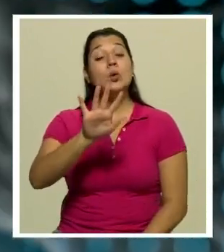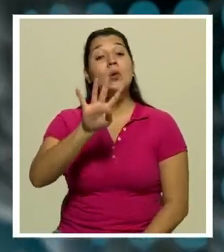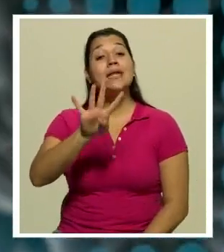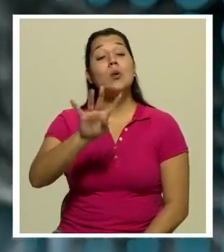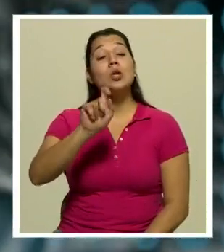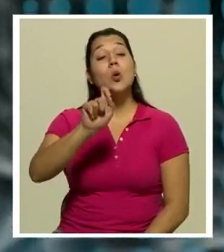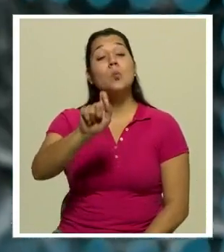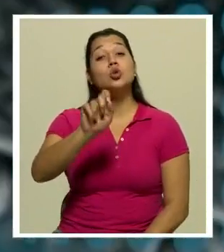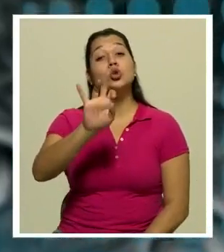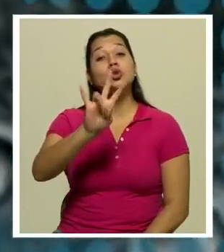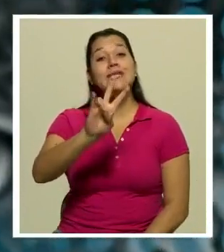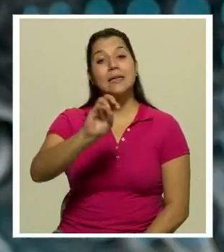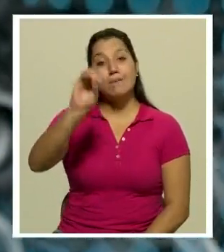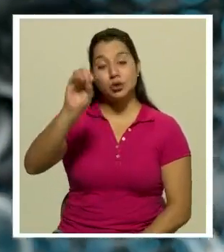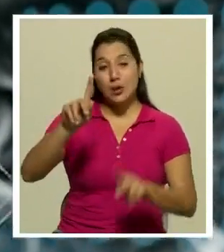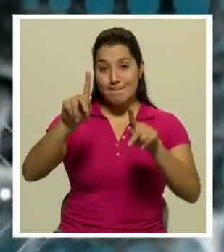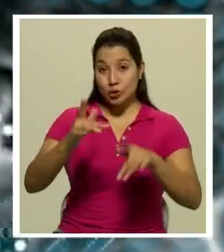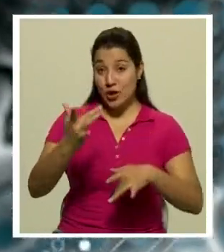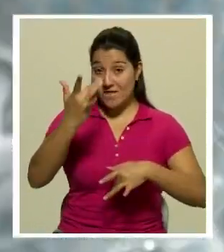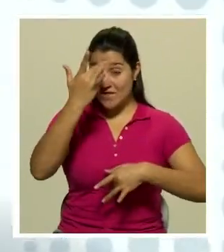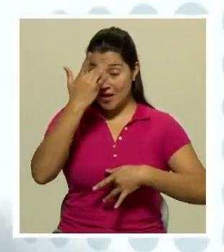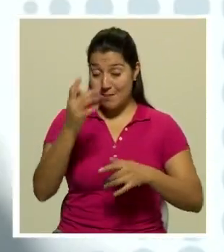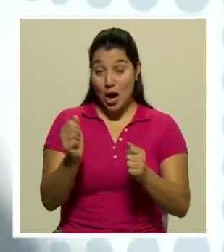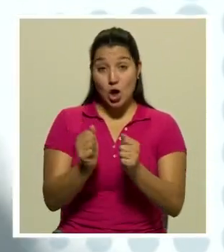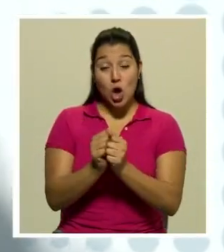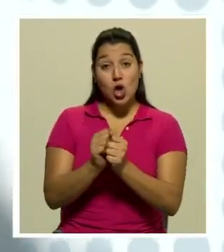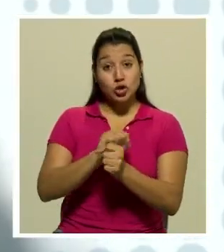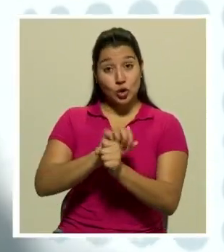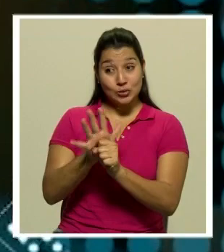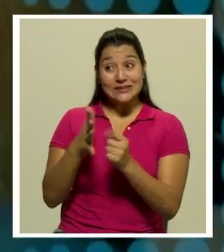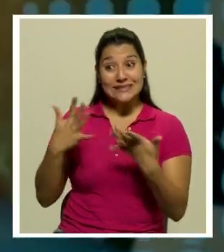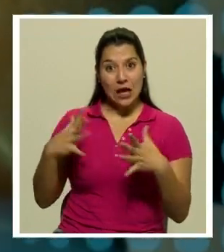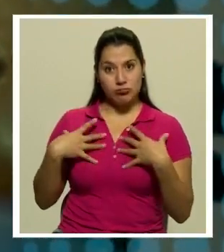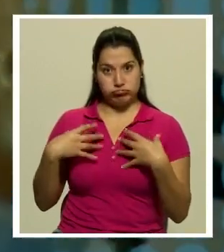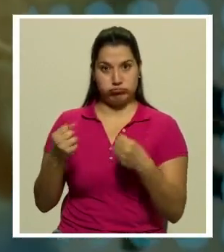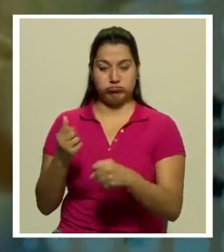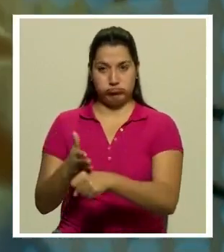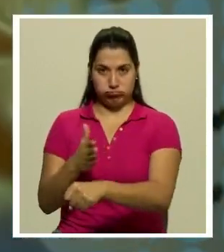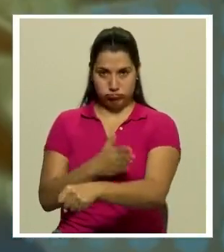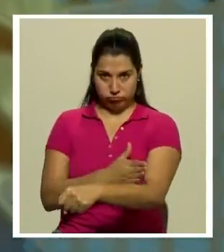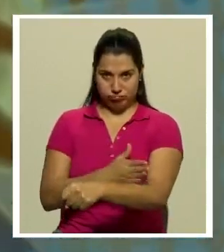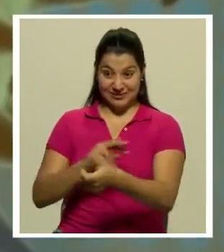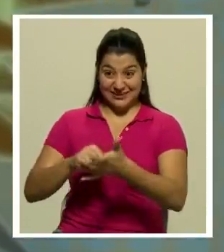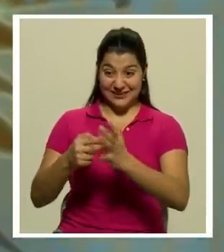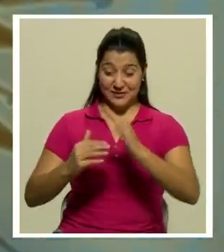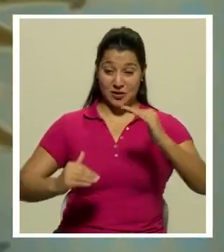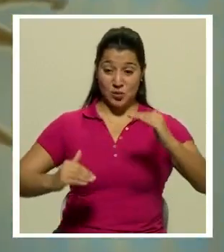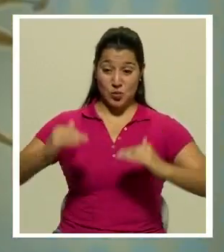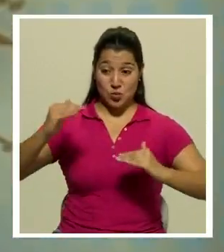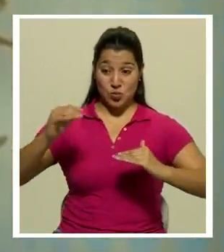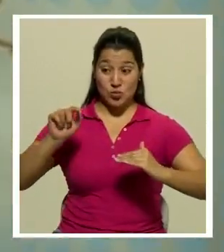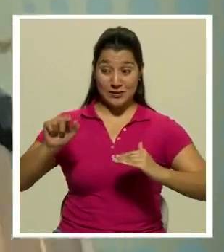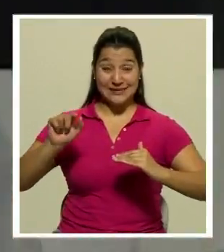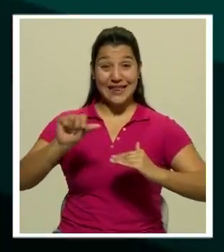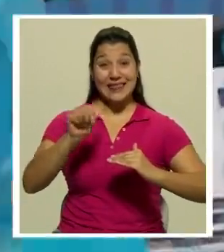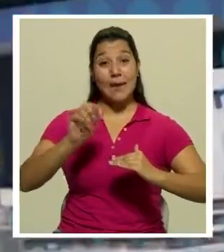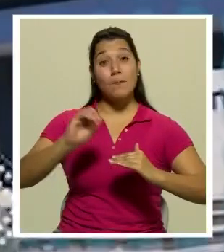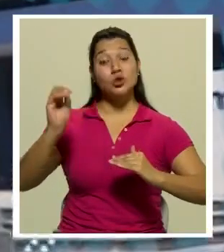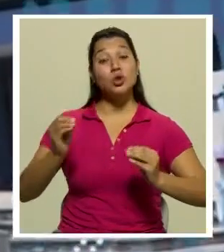54.7% de los contagiados con COVID-19 ya lograron recuperarse y superan en un 10% al total de casos